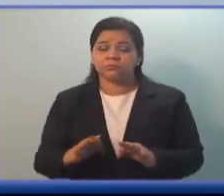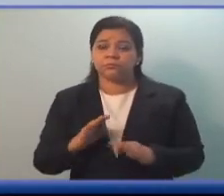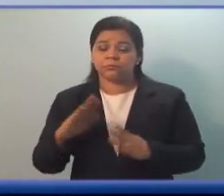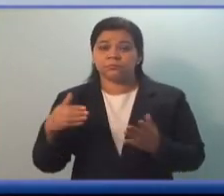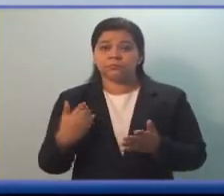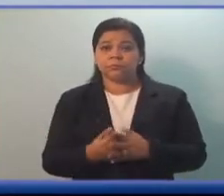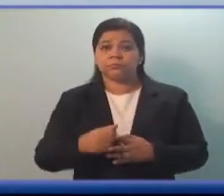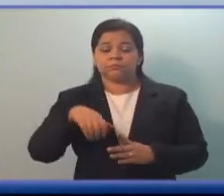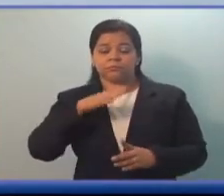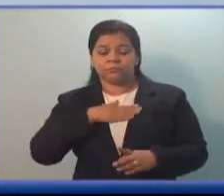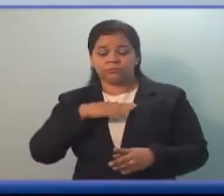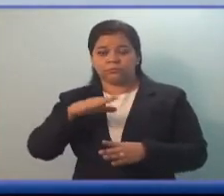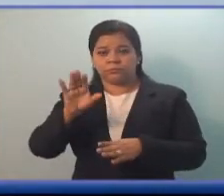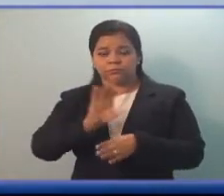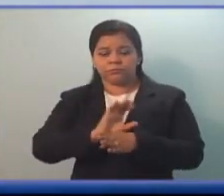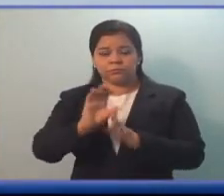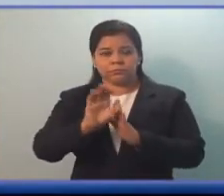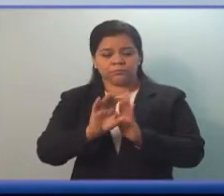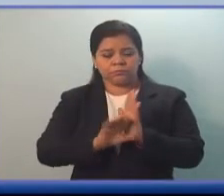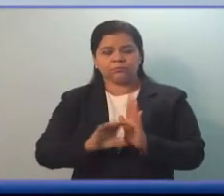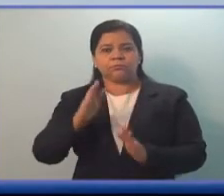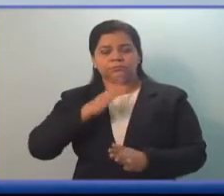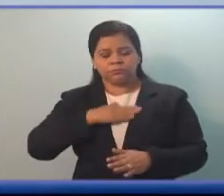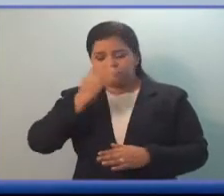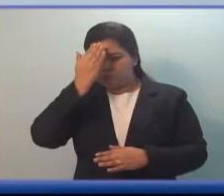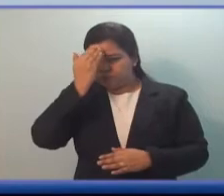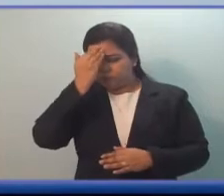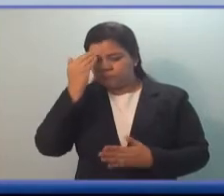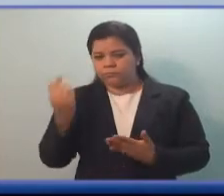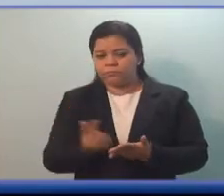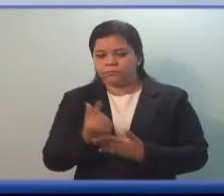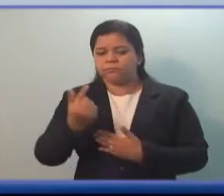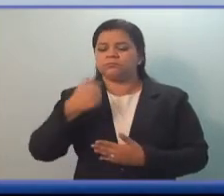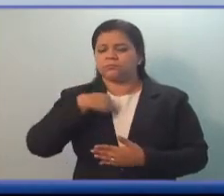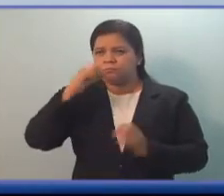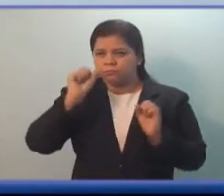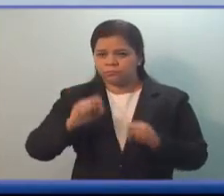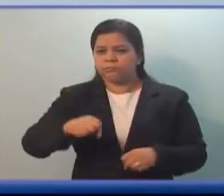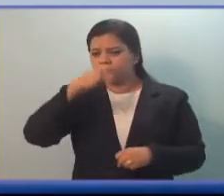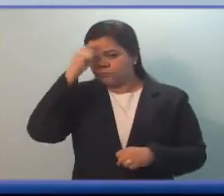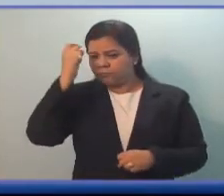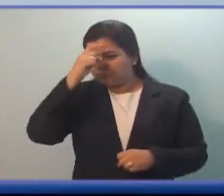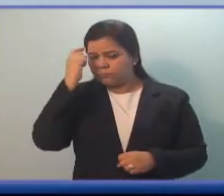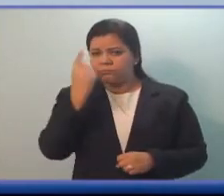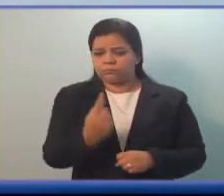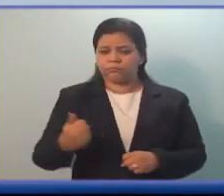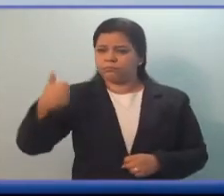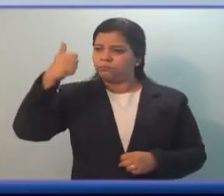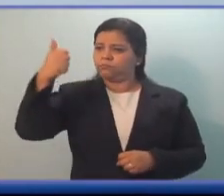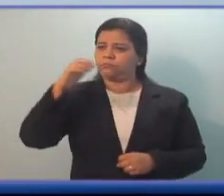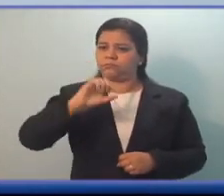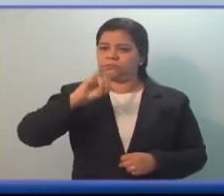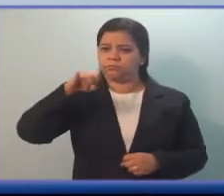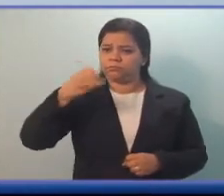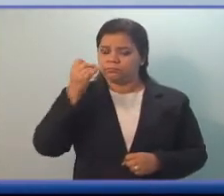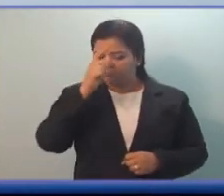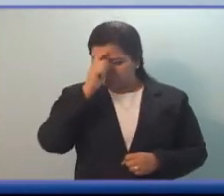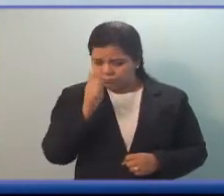credenciales académicas y profesionales como para poder desempeñarme como magistrado de la Honorable Corte Suprema de Justicia.